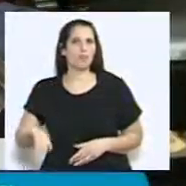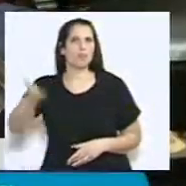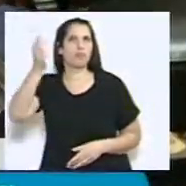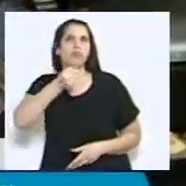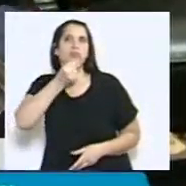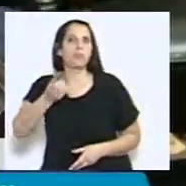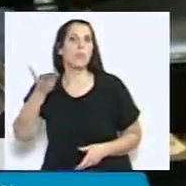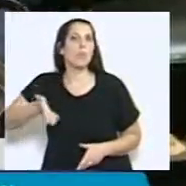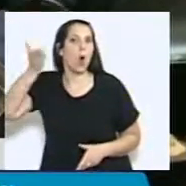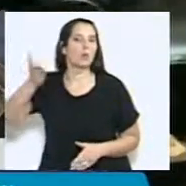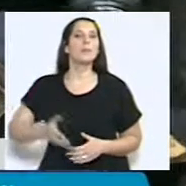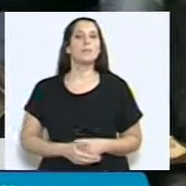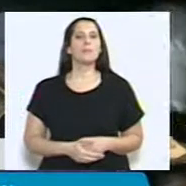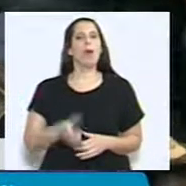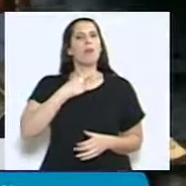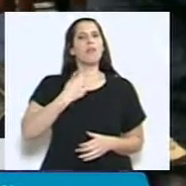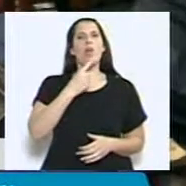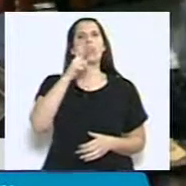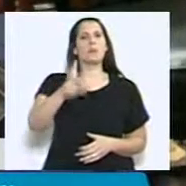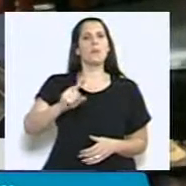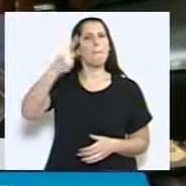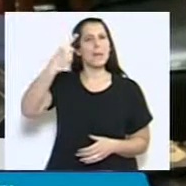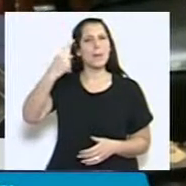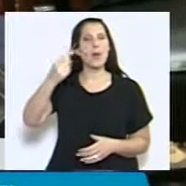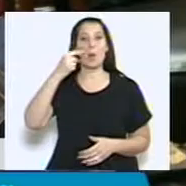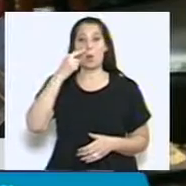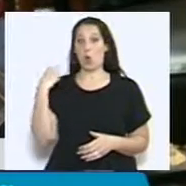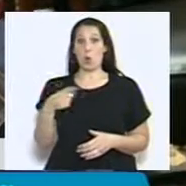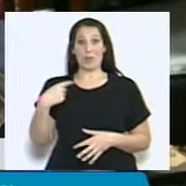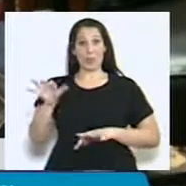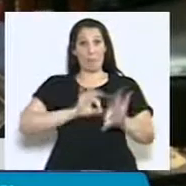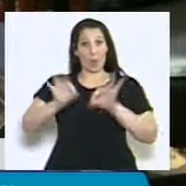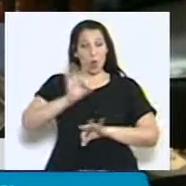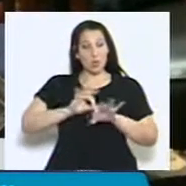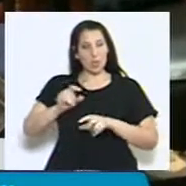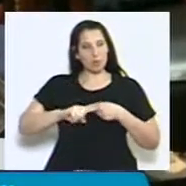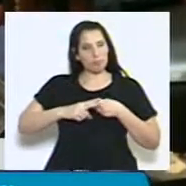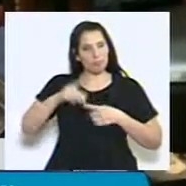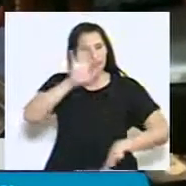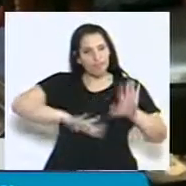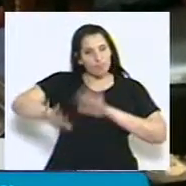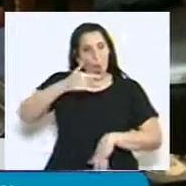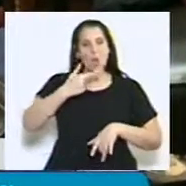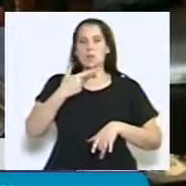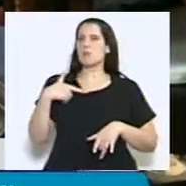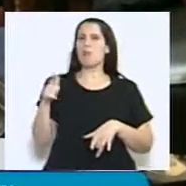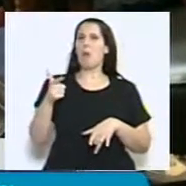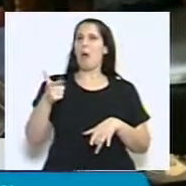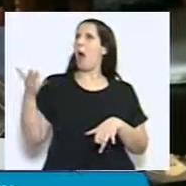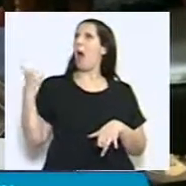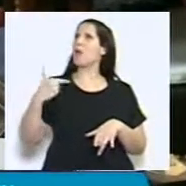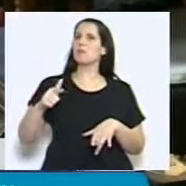primer lugar quiero decir que nuestro proyecto político no tuvo, ni tiene, ni